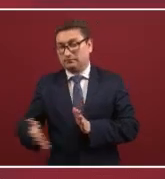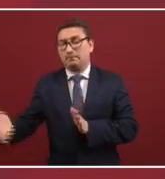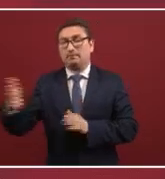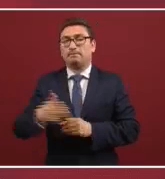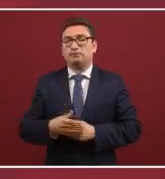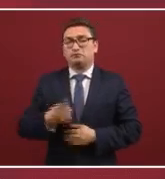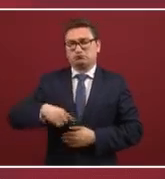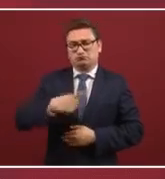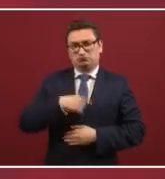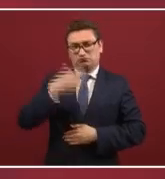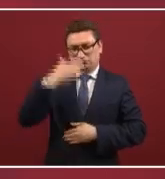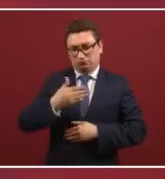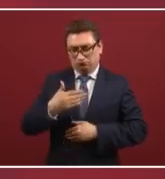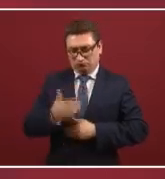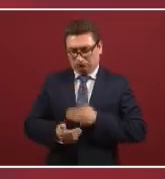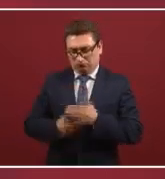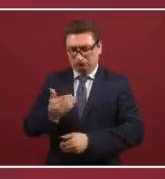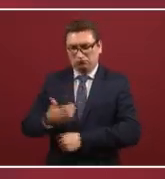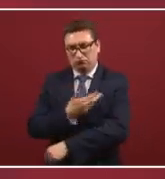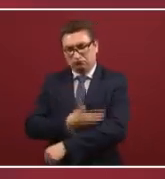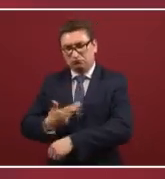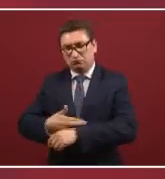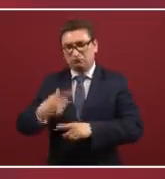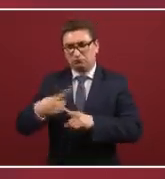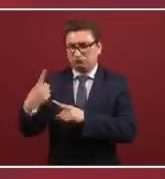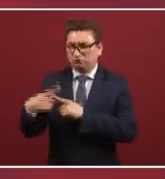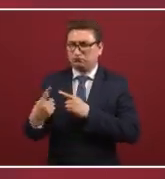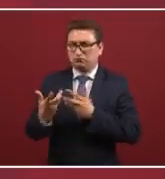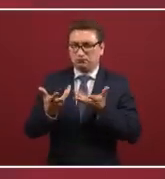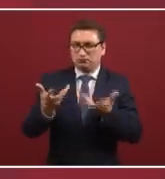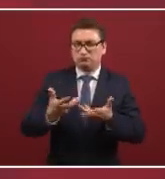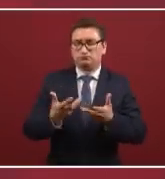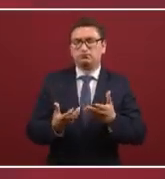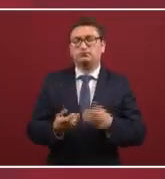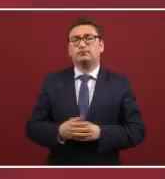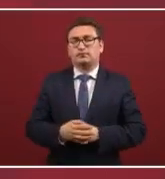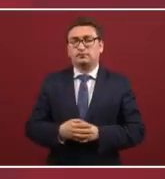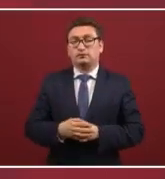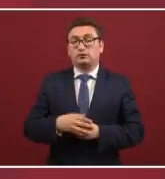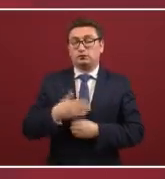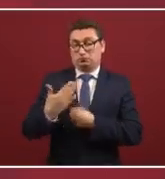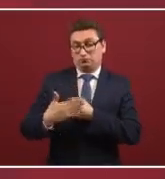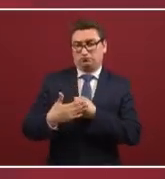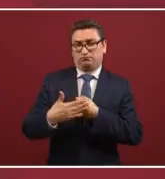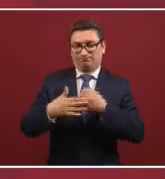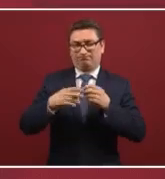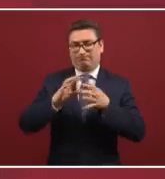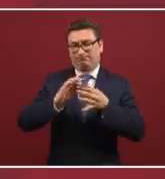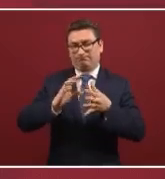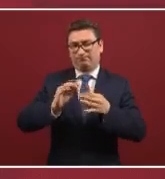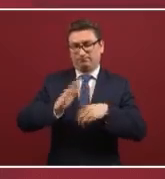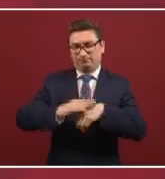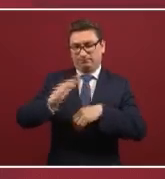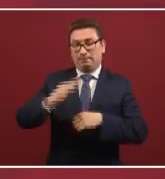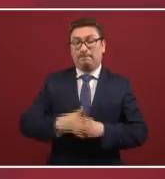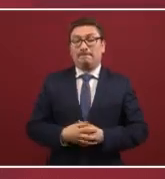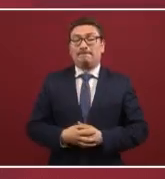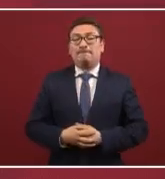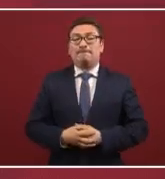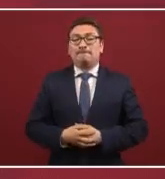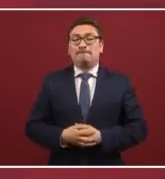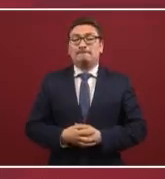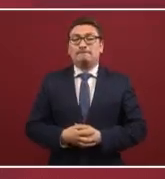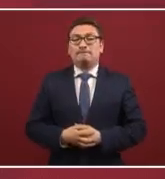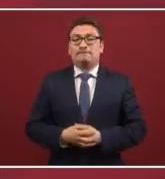realizado algunos procesos, algunos temas importantes del cual se hablará posteriormente, pero hoy